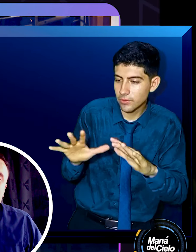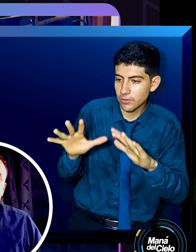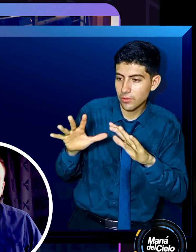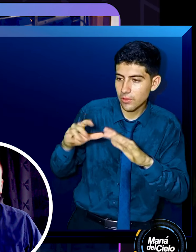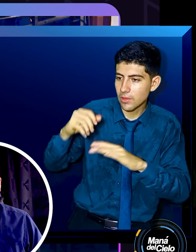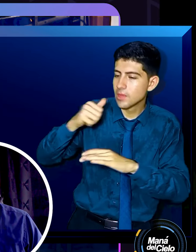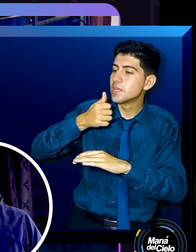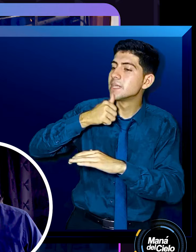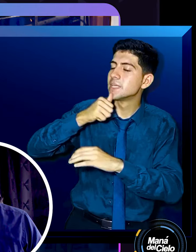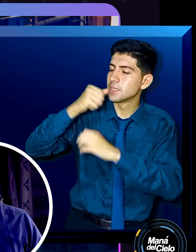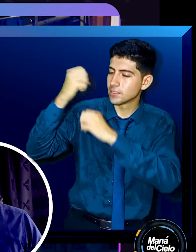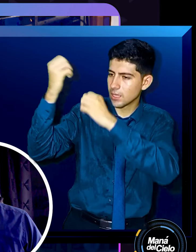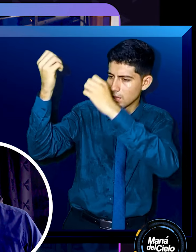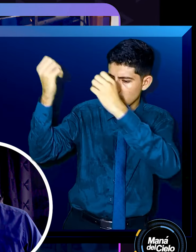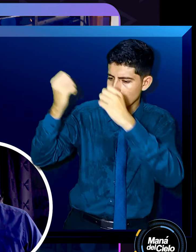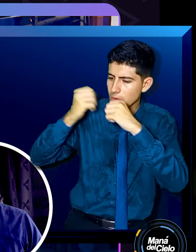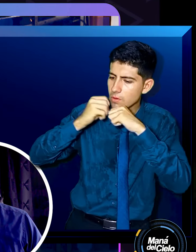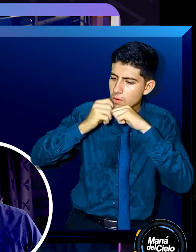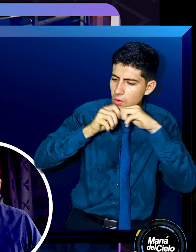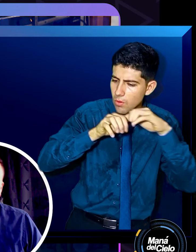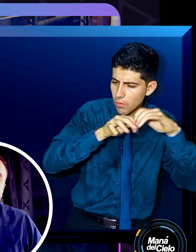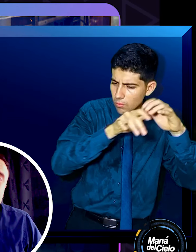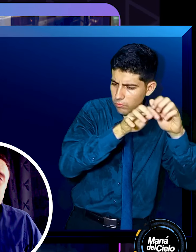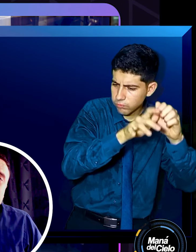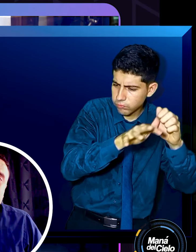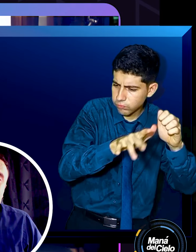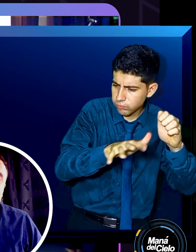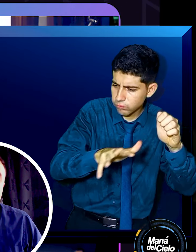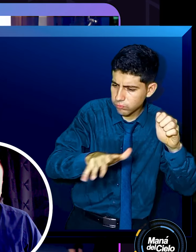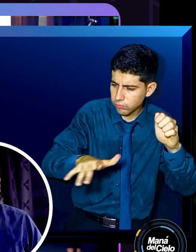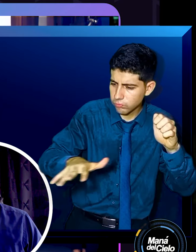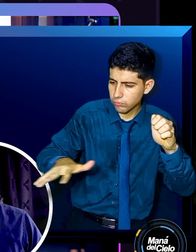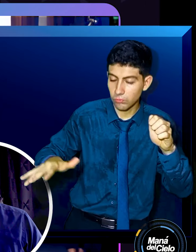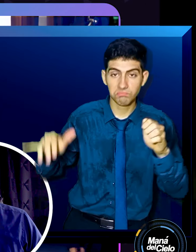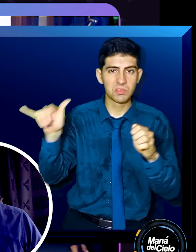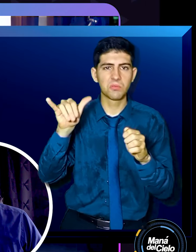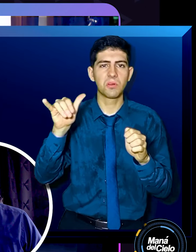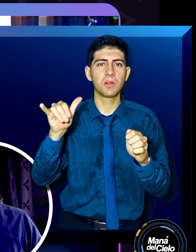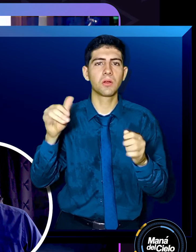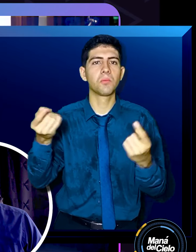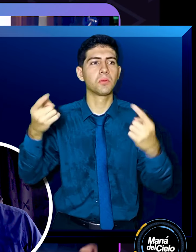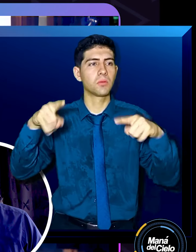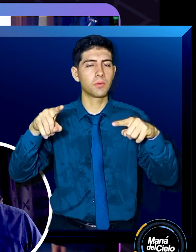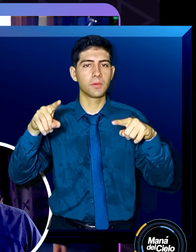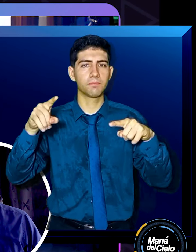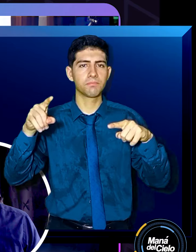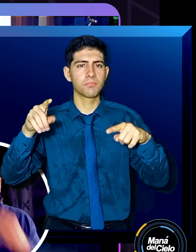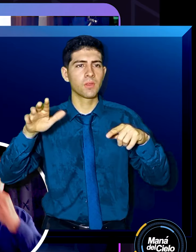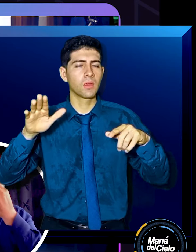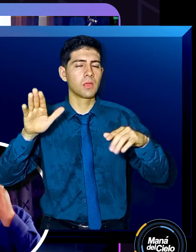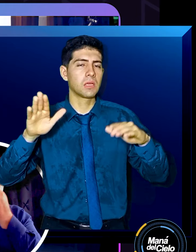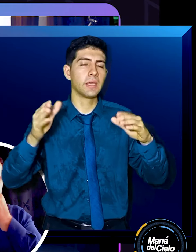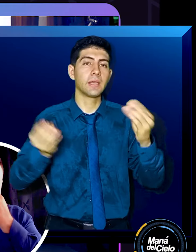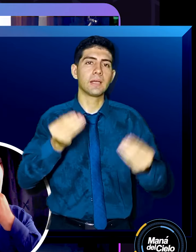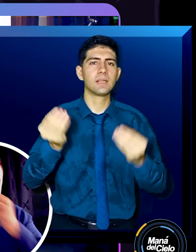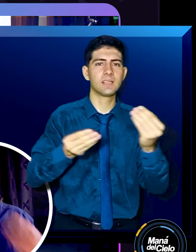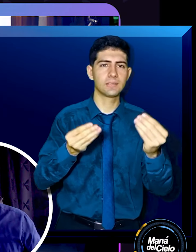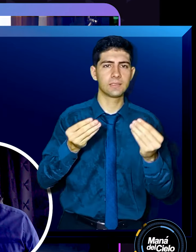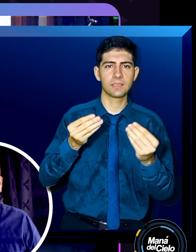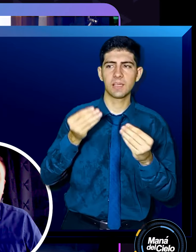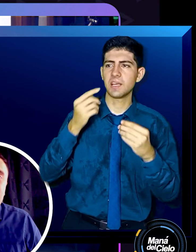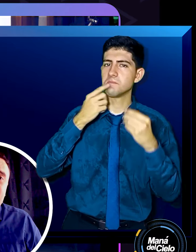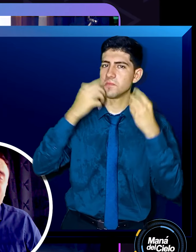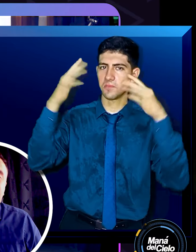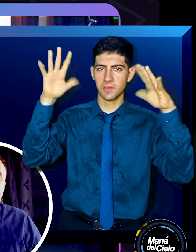porque se derramaba agua. Había un día, como hacen los carnavales por aquí en algunos países, en algunos sectores de Colombia, que se echan agua un